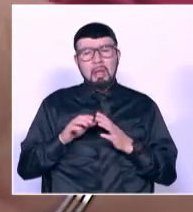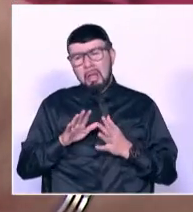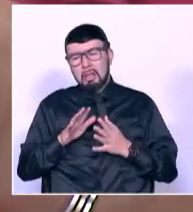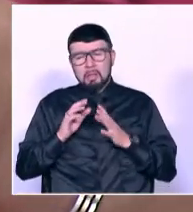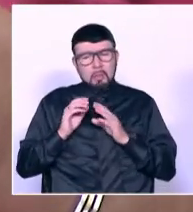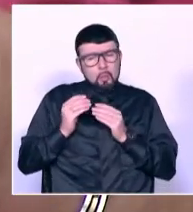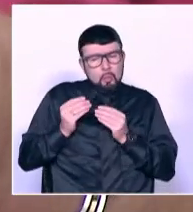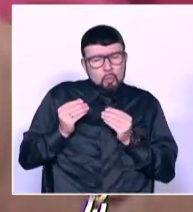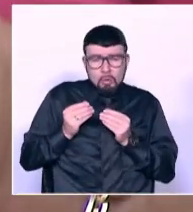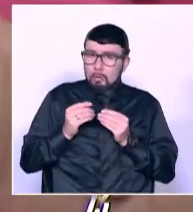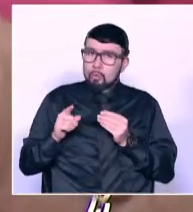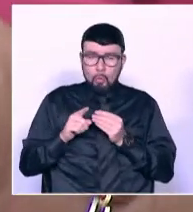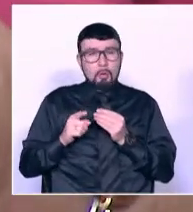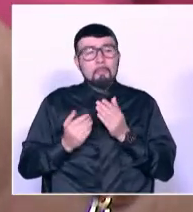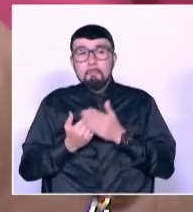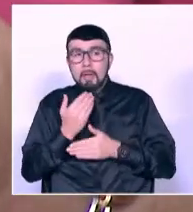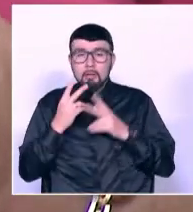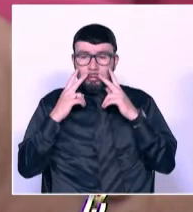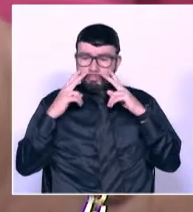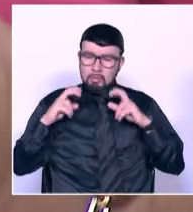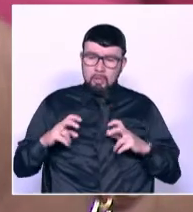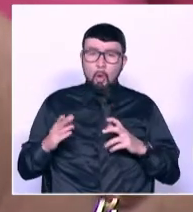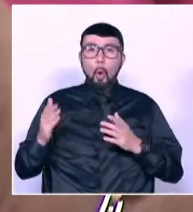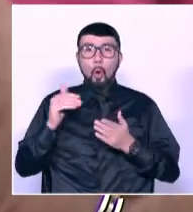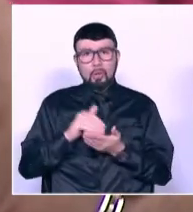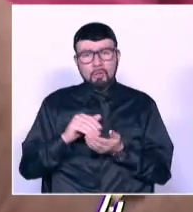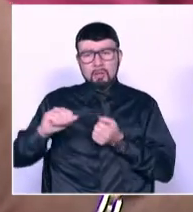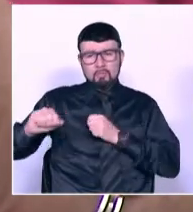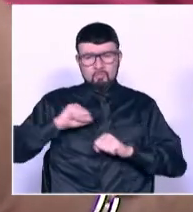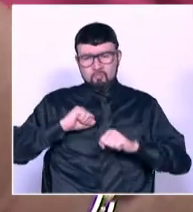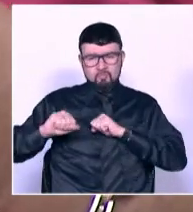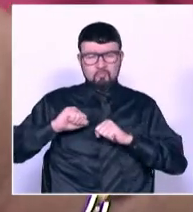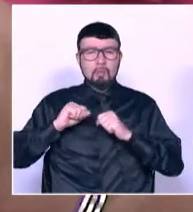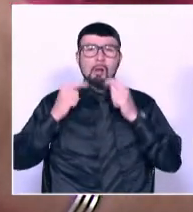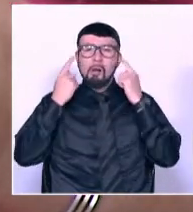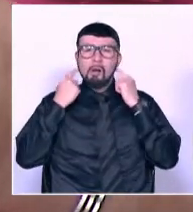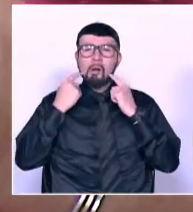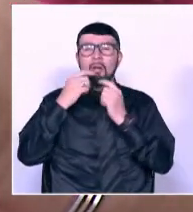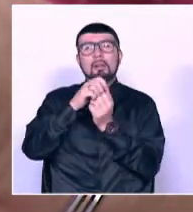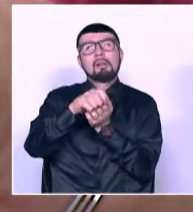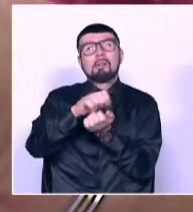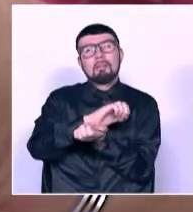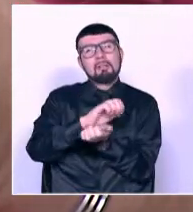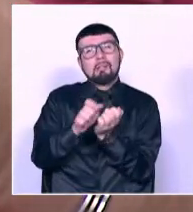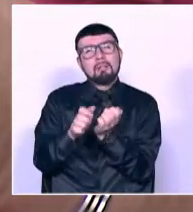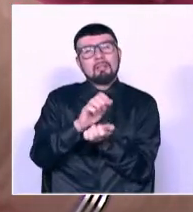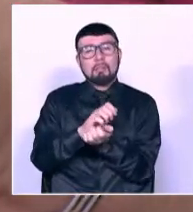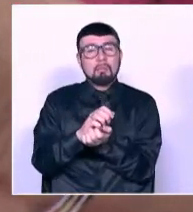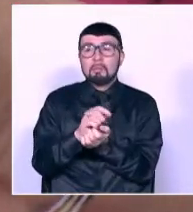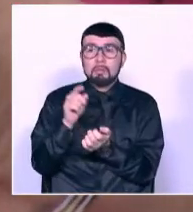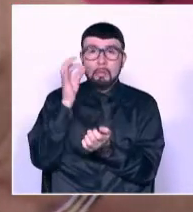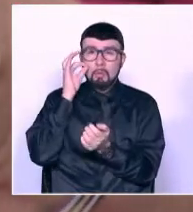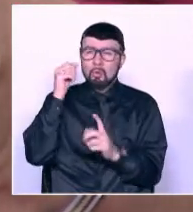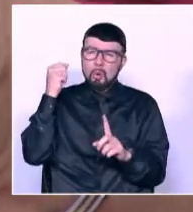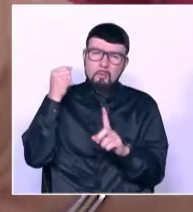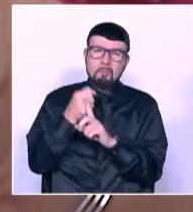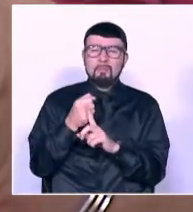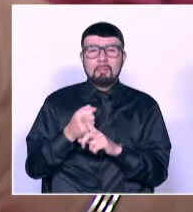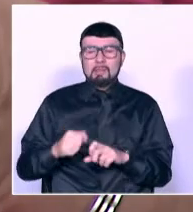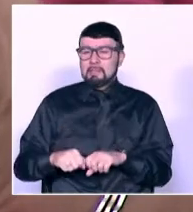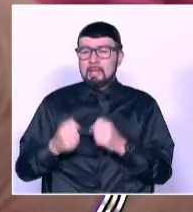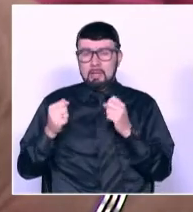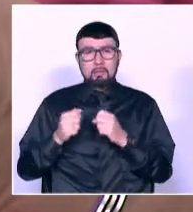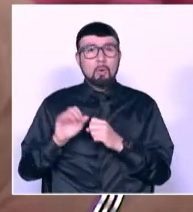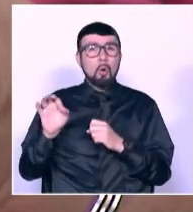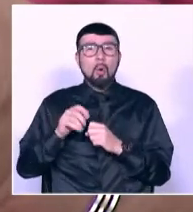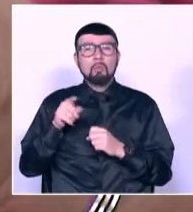que empezar a mirar cómo hacemos para devolverle la función a la articulación. Si sufrí un trauma o que comí